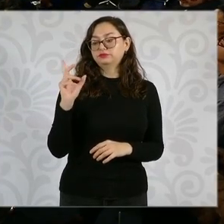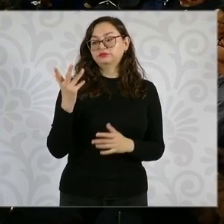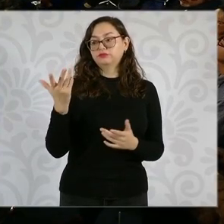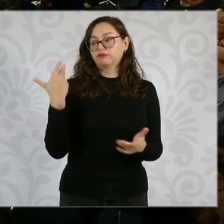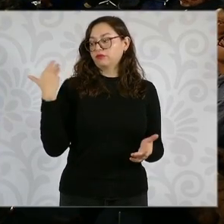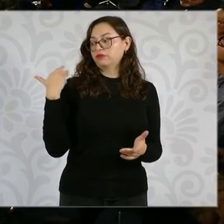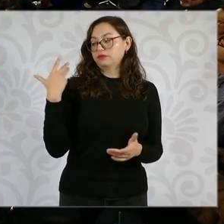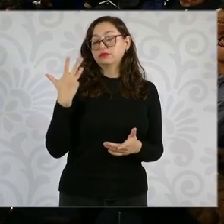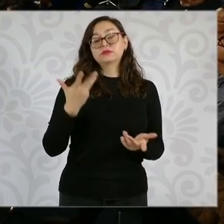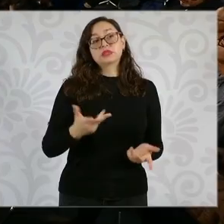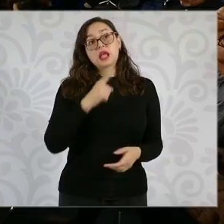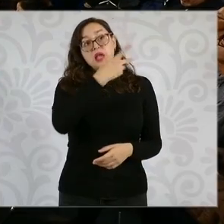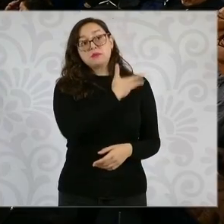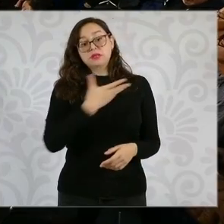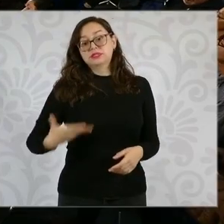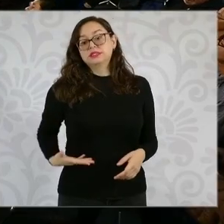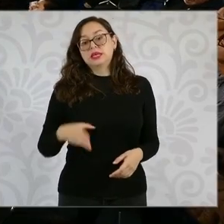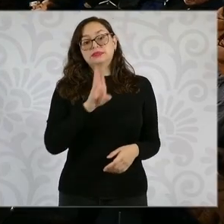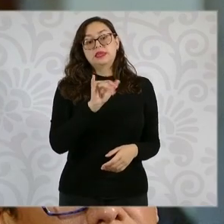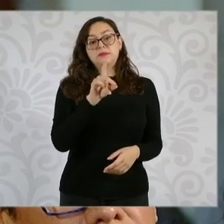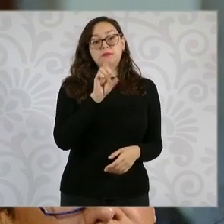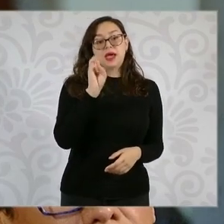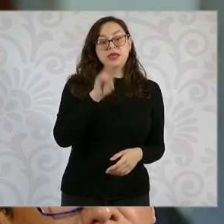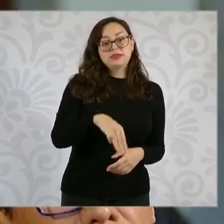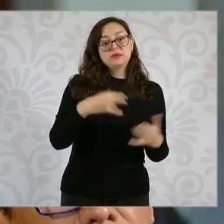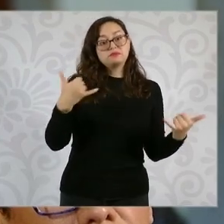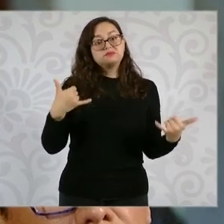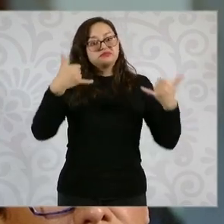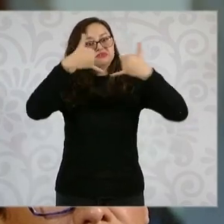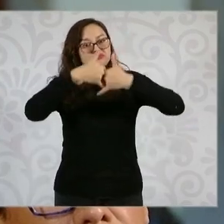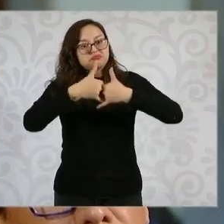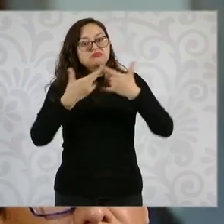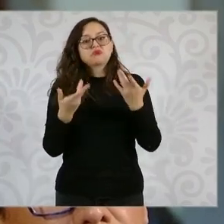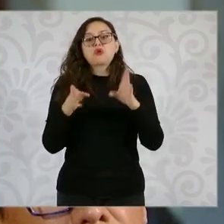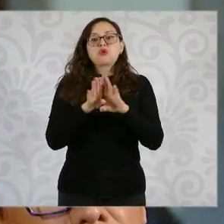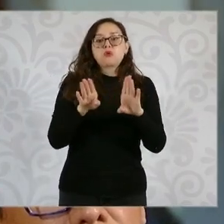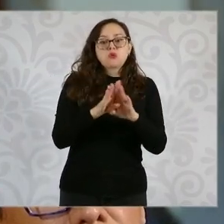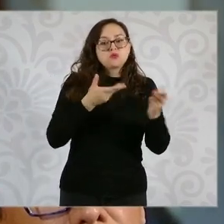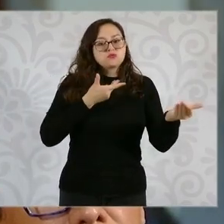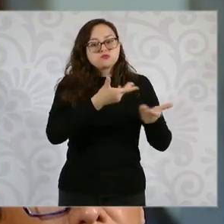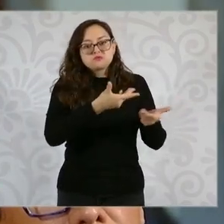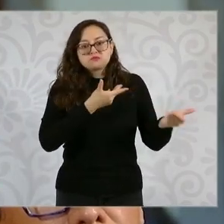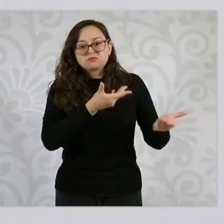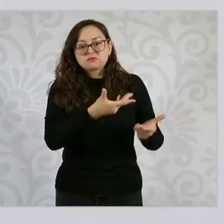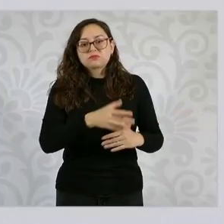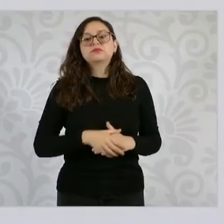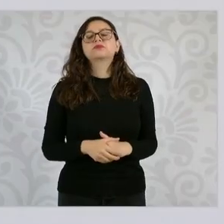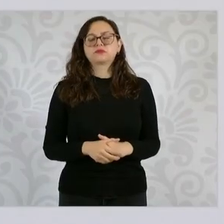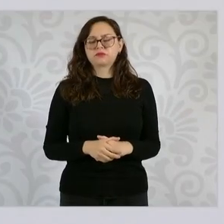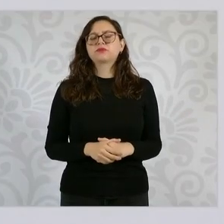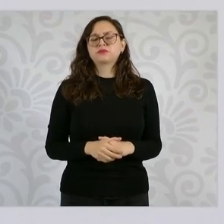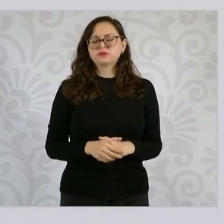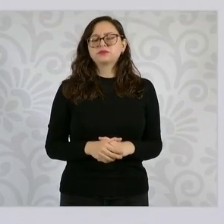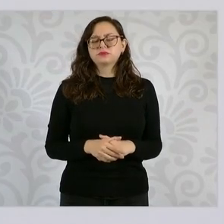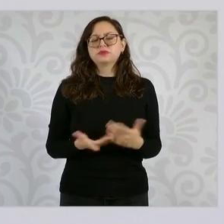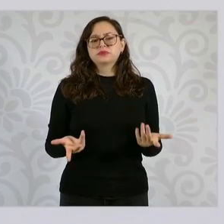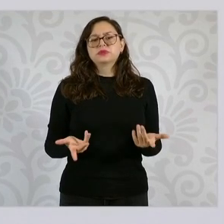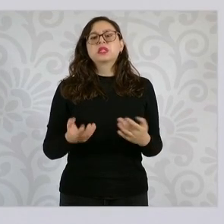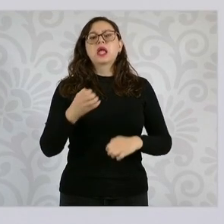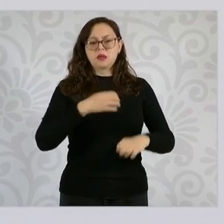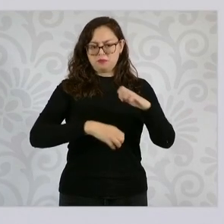en los temas binacionales entre México y los Estados Unidos? Se va a reunir el canciller con el embajador de